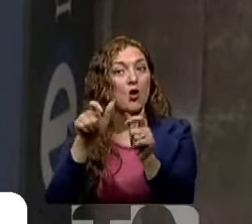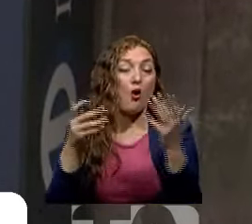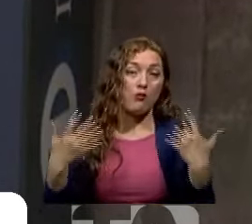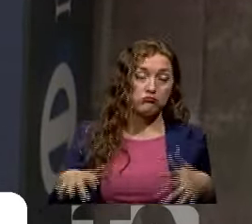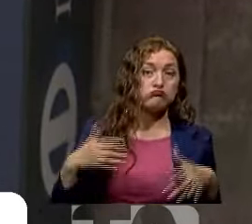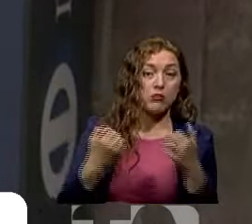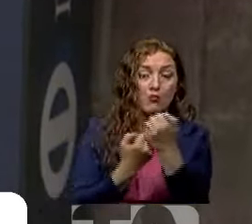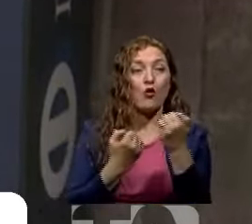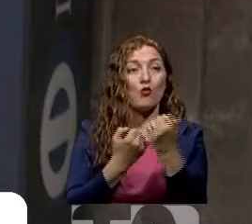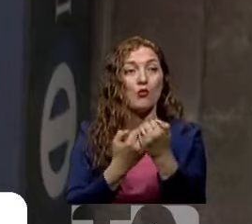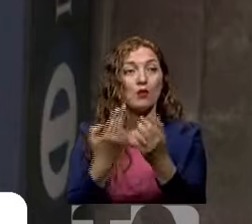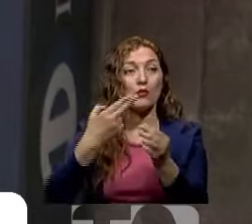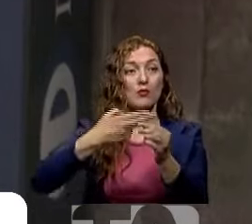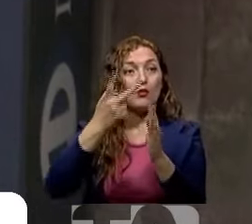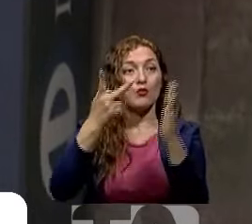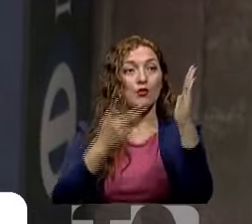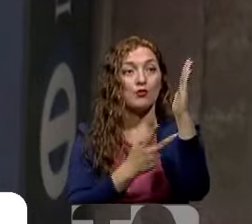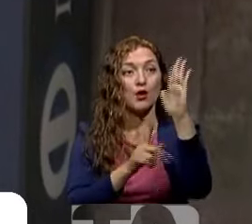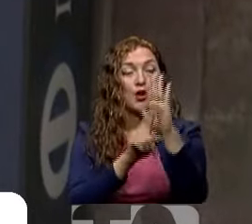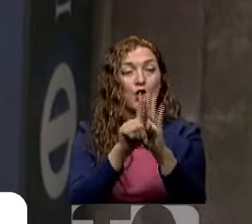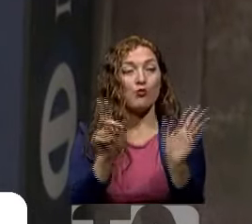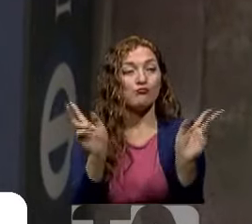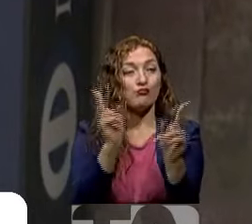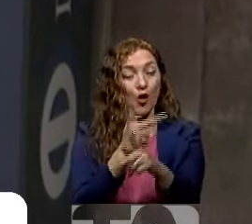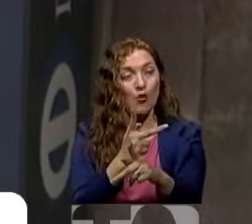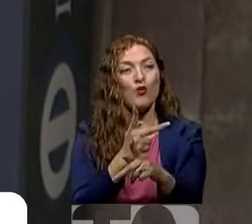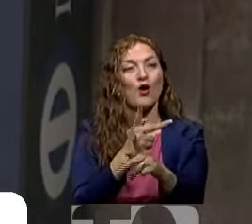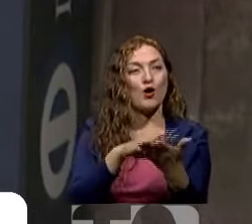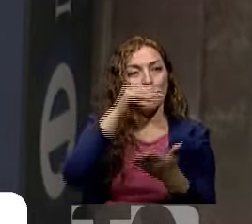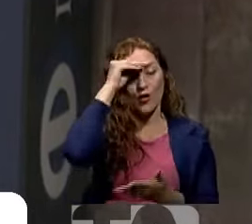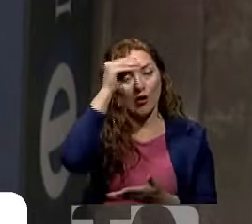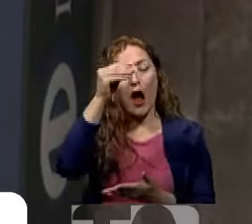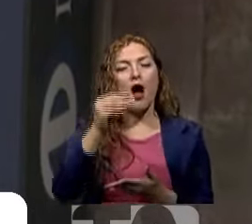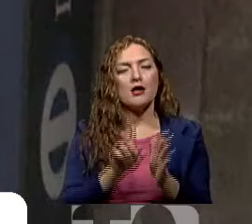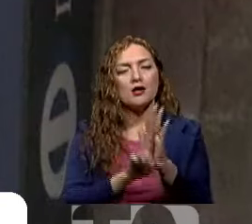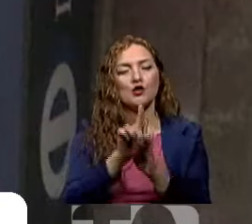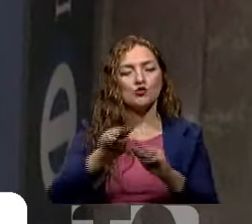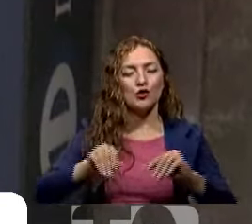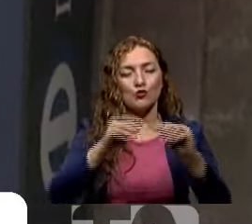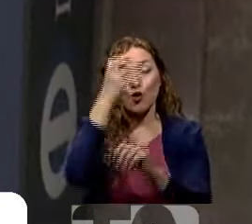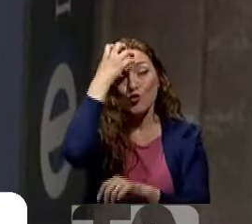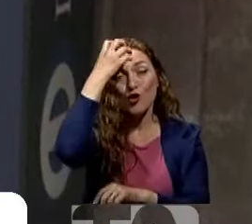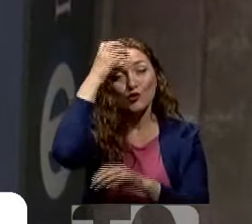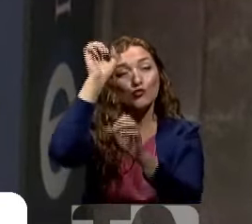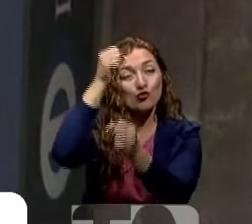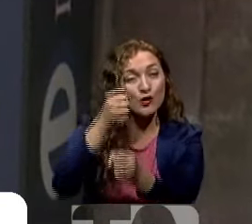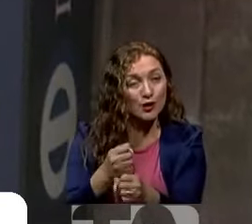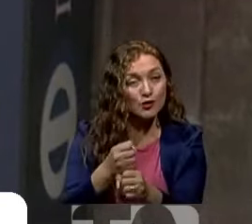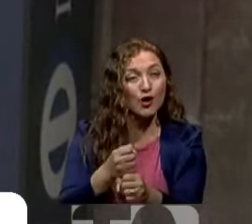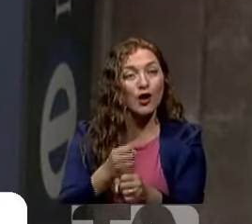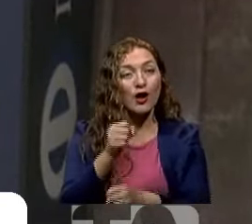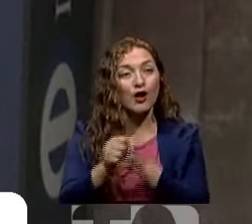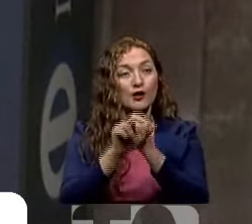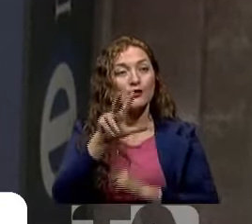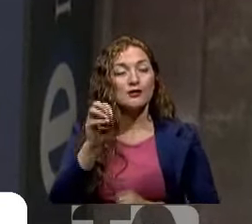algún tipo de apoyo y han formado parte de los programas de desarrollo productivo, emprendimiento, desarrollo territorial, educación de la Fundación a lo largo de estos